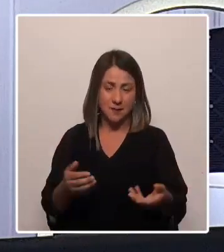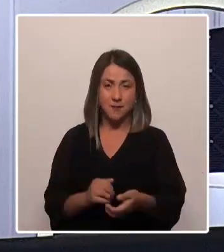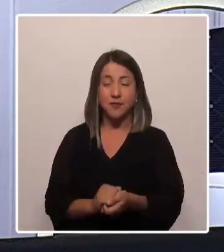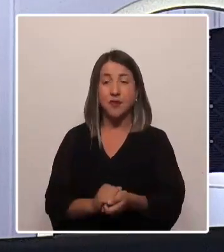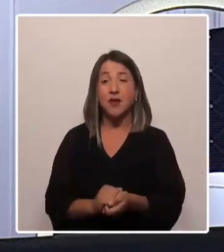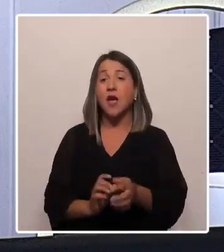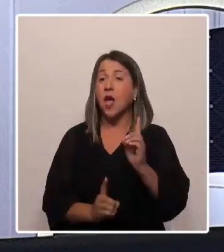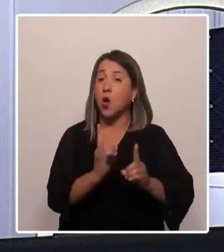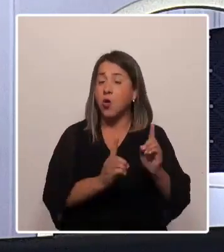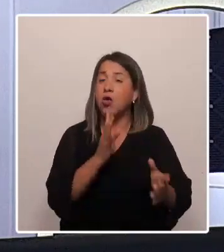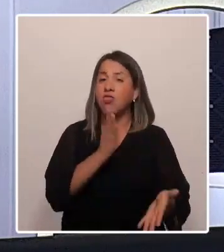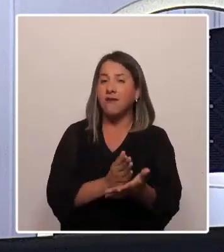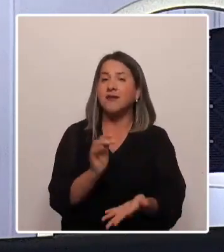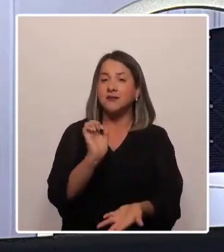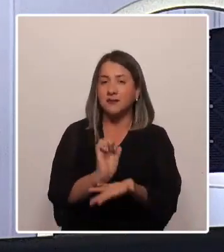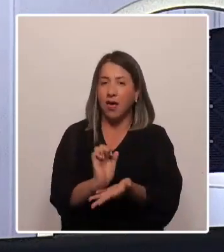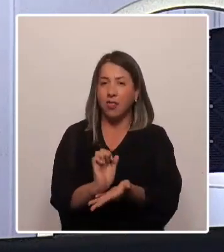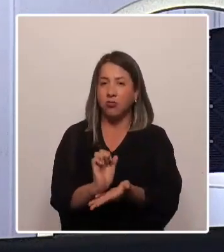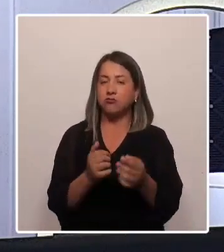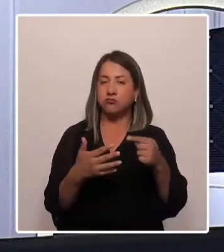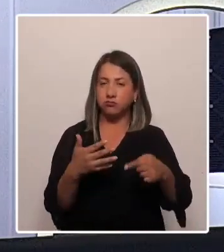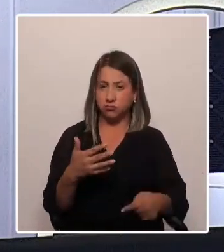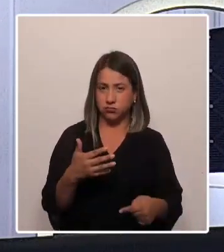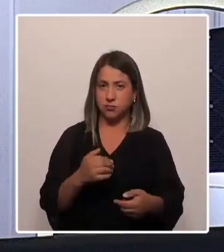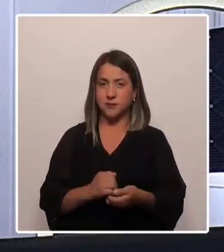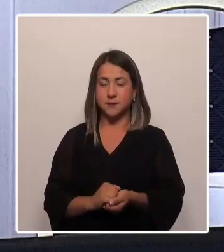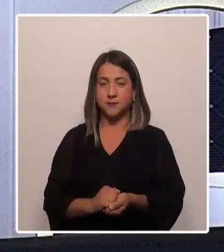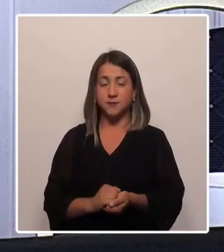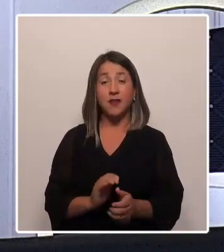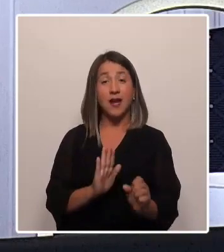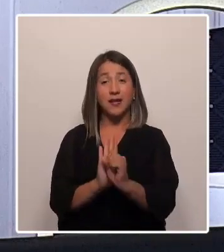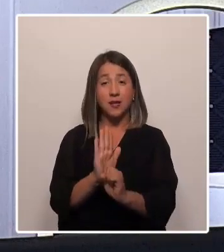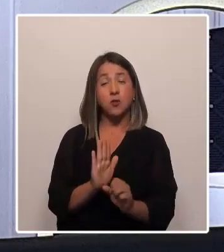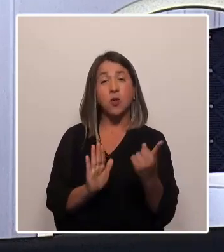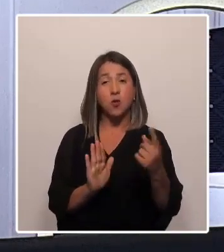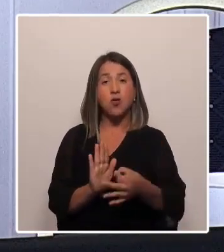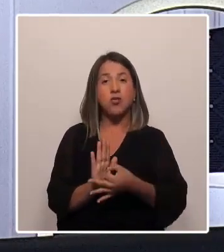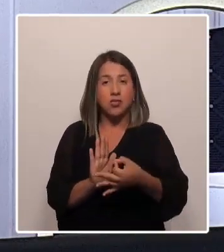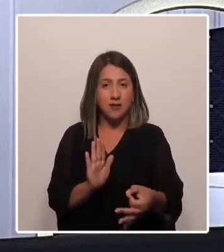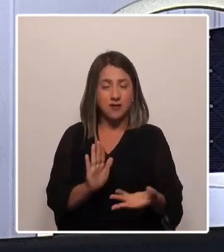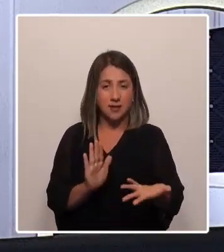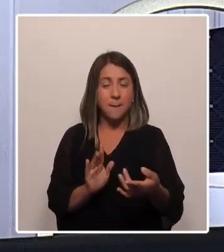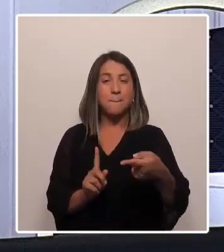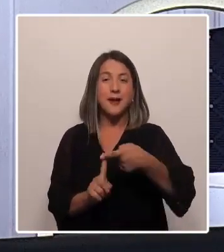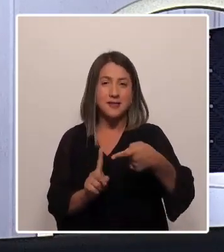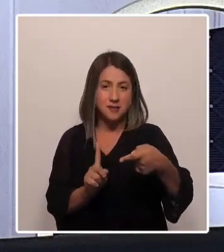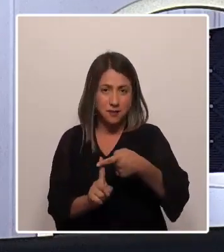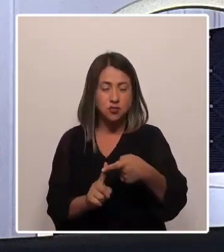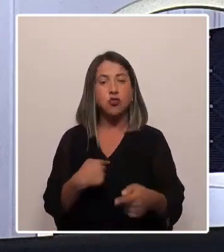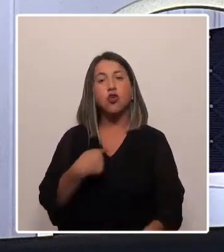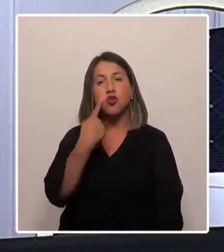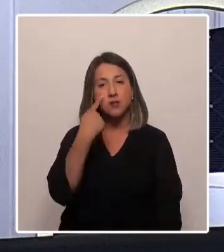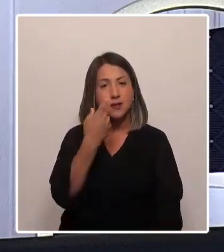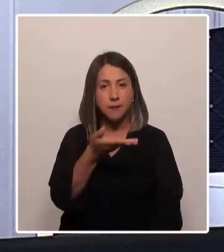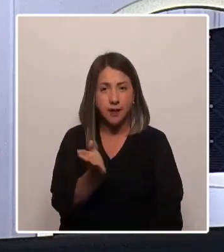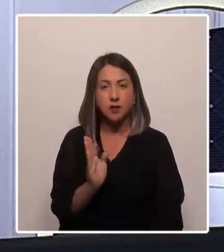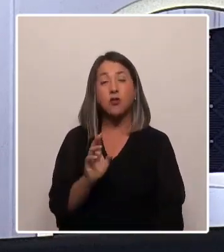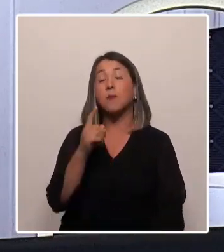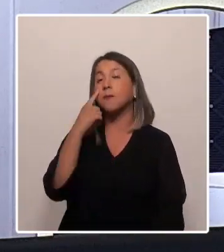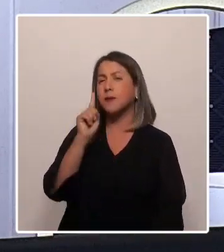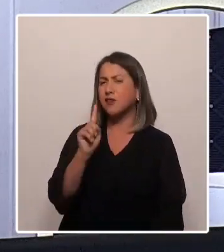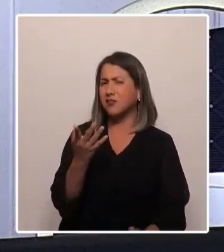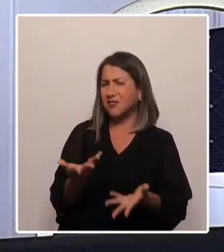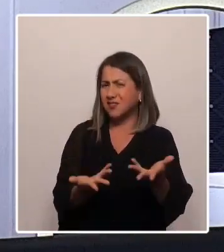del Estado respecto a ello. El artículo 1 hace referencia a la participación del conocimiento, Pero ¿quién tendrá